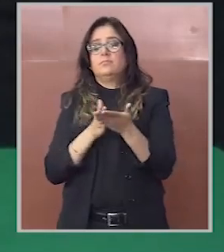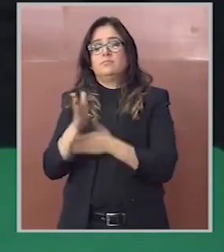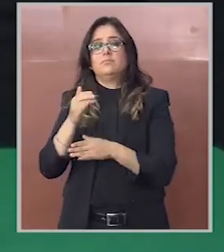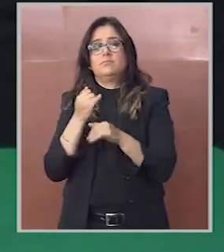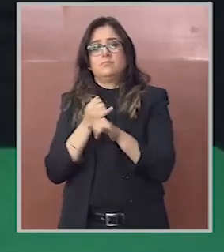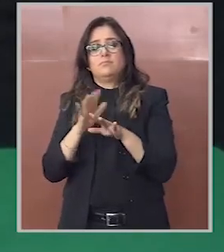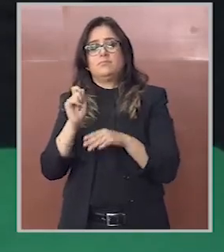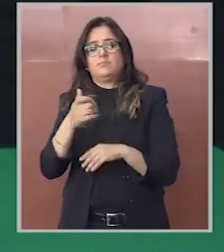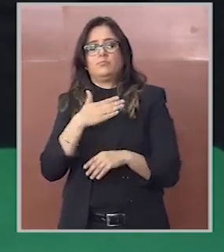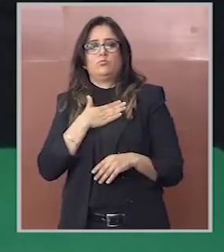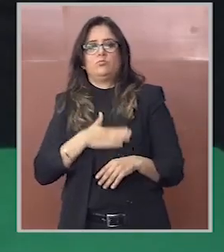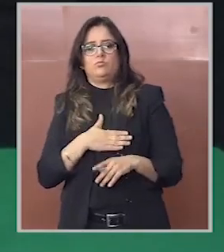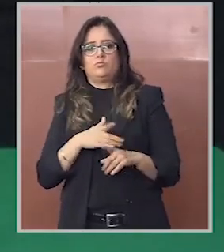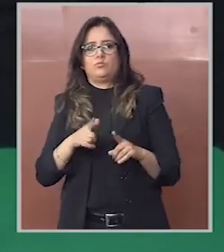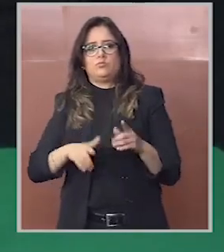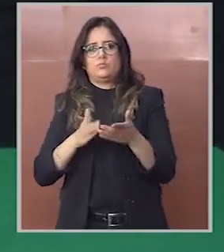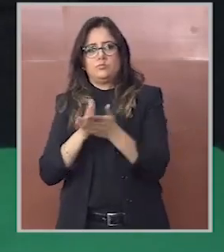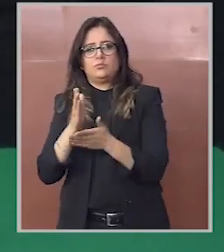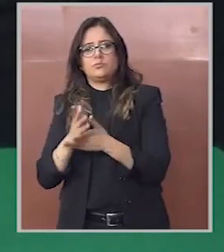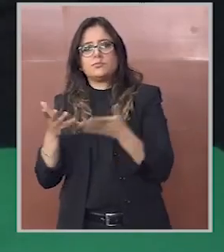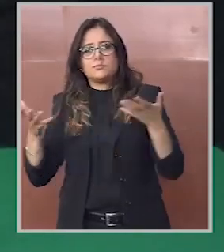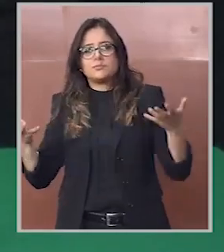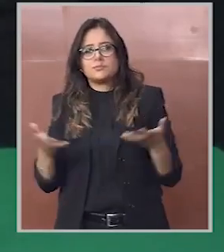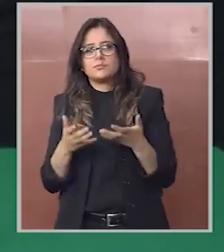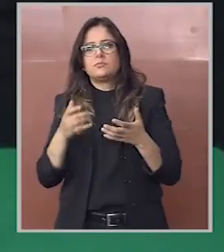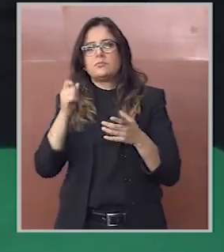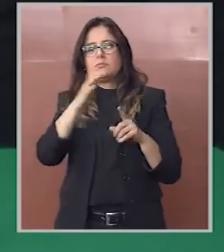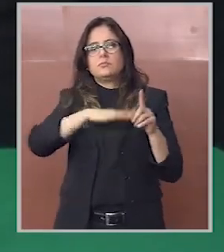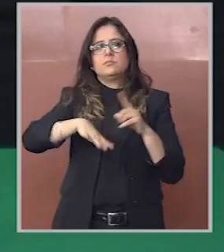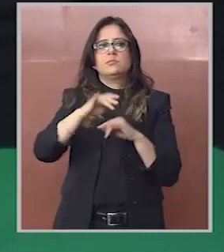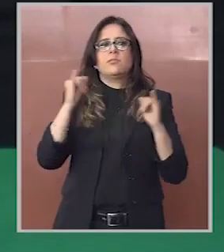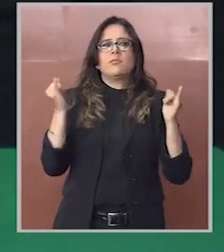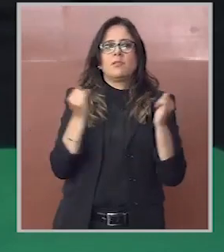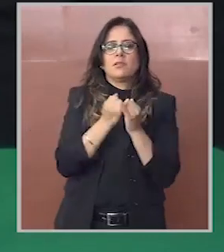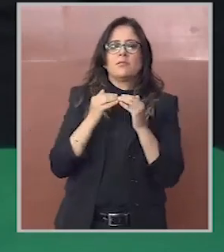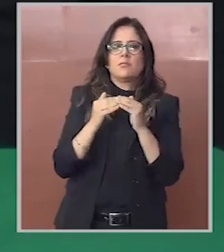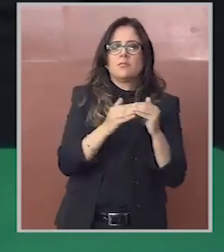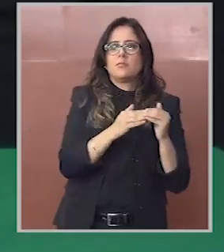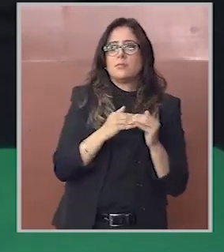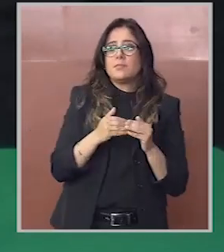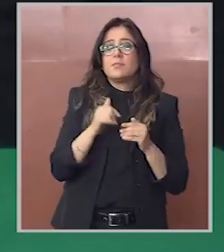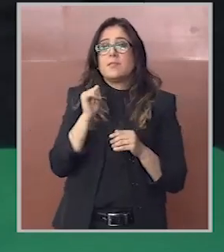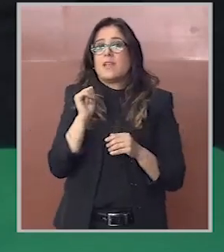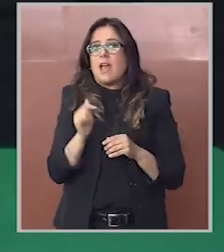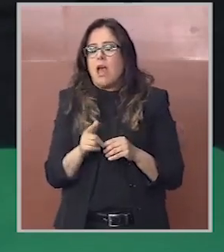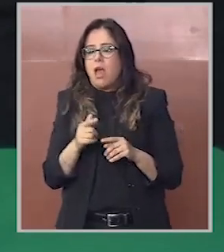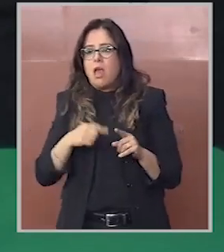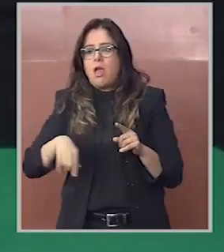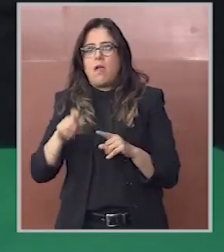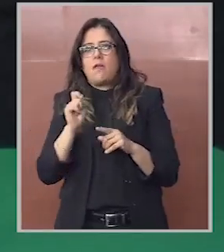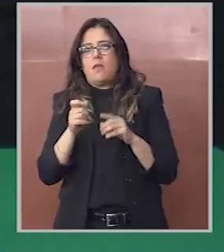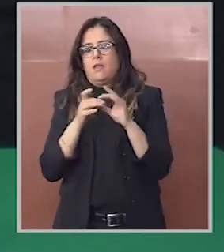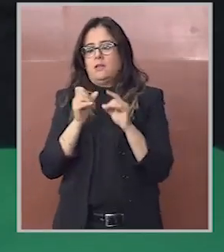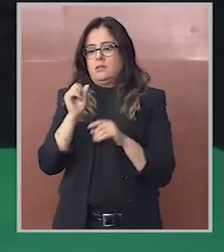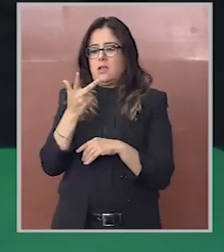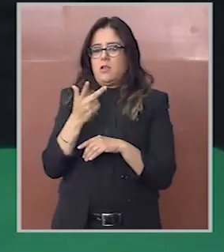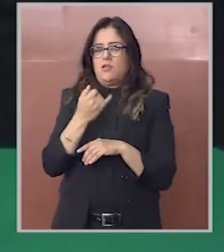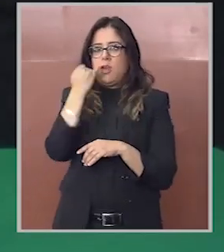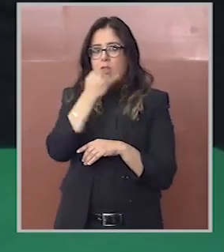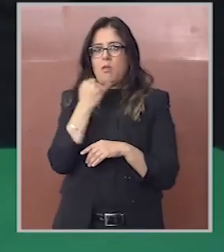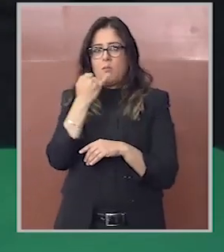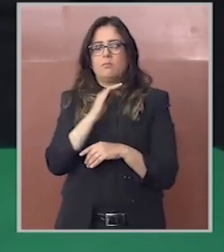igualdad es decir que alguien que habla uno de los 68 idiomas pueda acceder en su propio idioma al sistema de